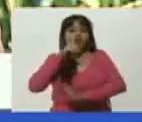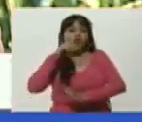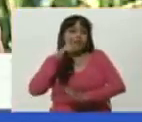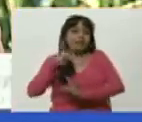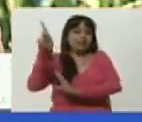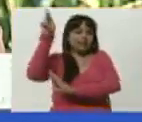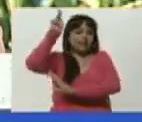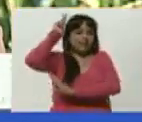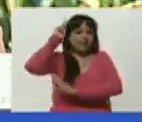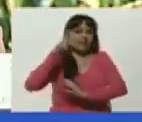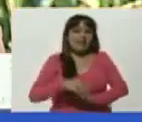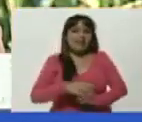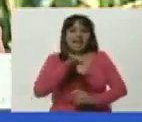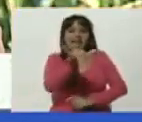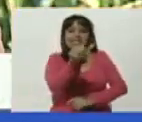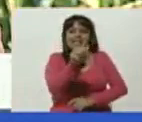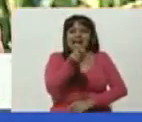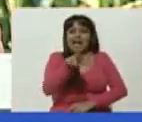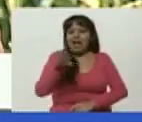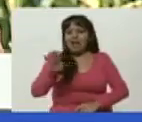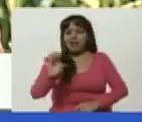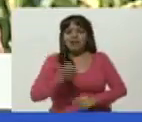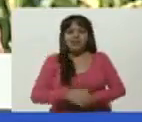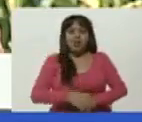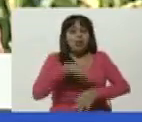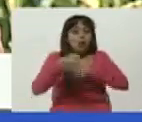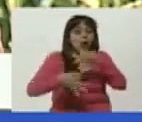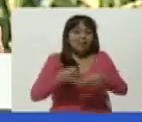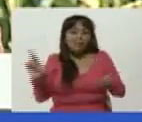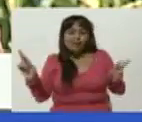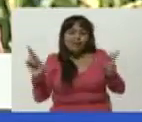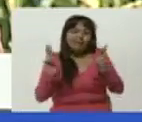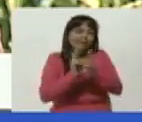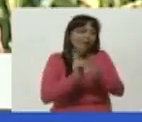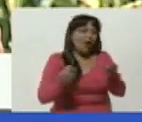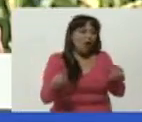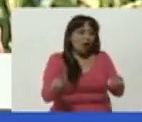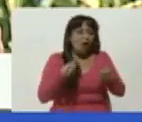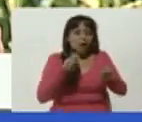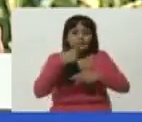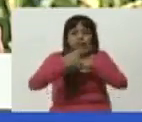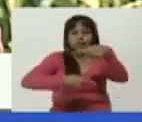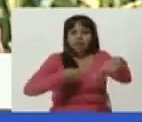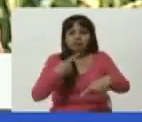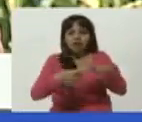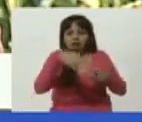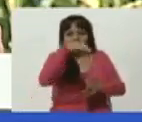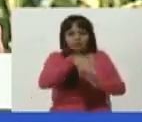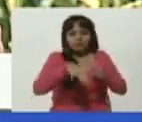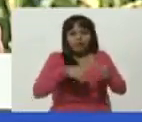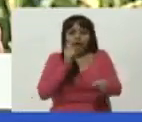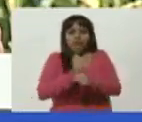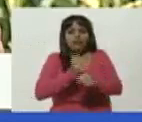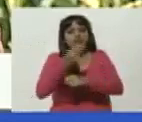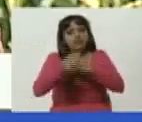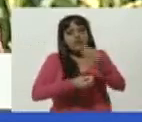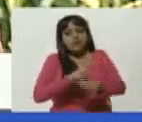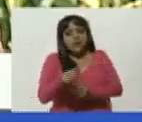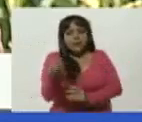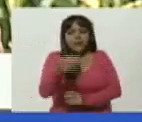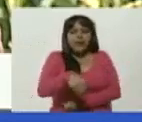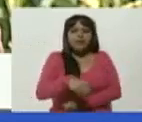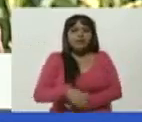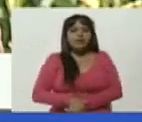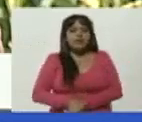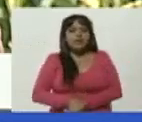cacique, Cacique Yare, nos dé un resumen de todo el proceso productivo y además de